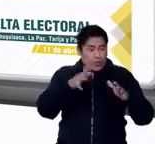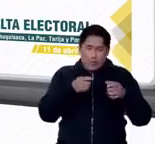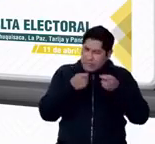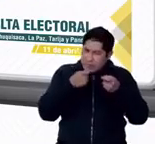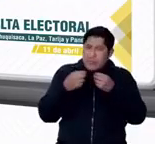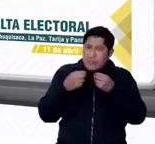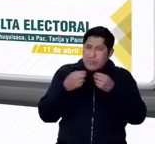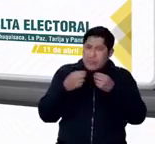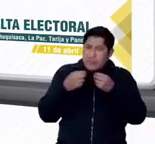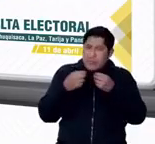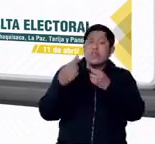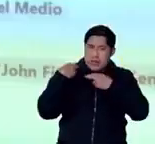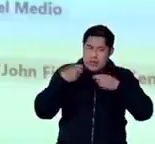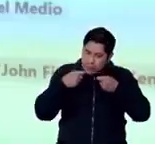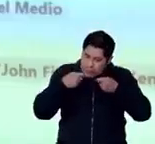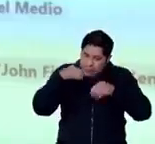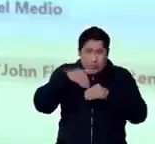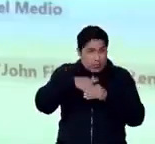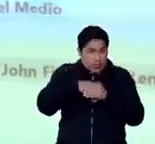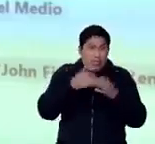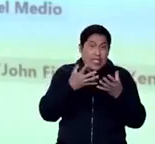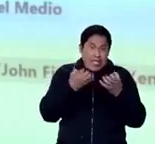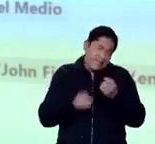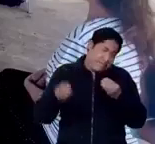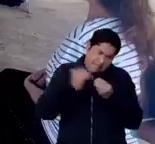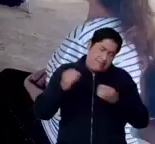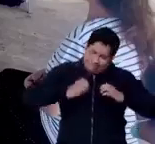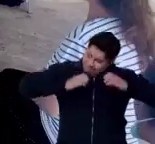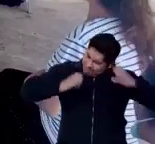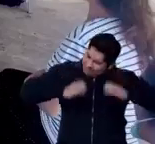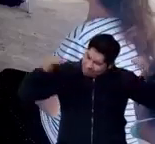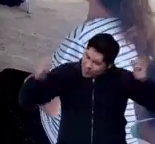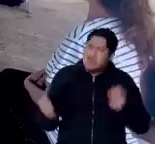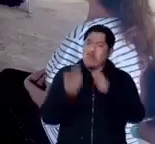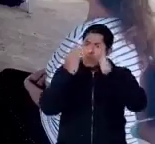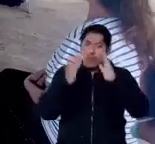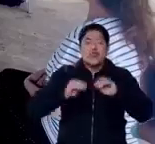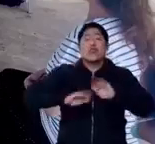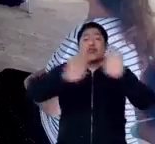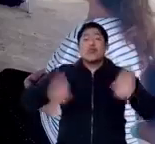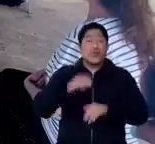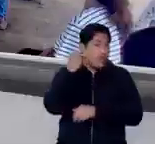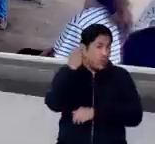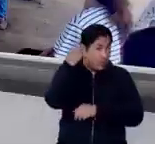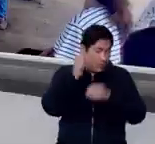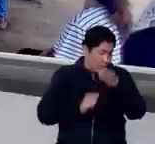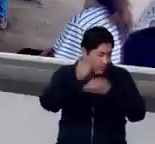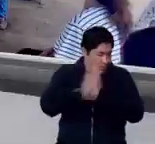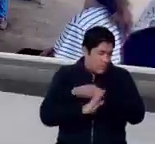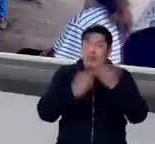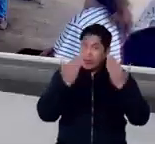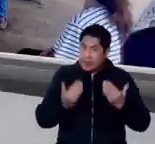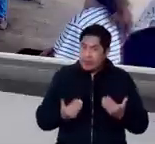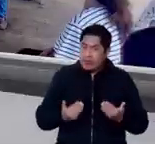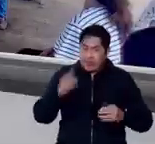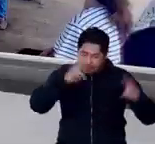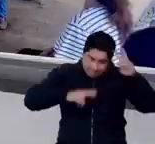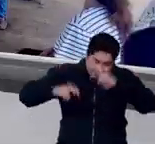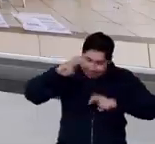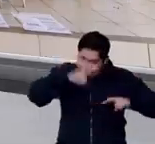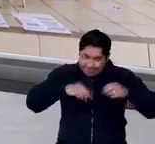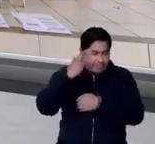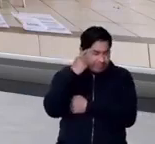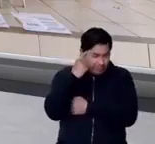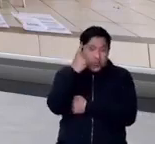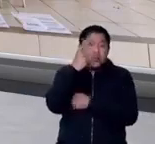¿Te tocó ser jurado o jurado electoral? ¿Quieres reforzar tu capacitación sobre el desafío que te espera el domingo 11 de abril? En este espacio repasaremos lo que